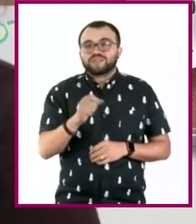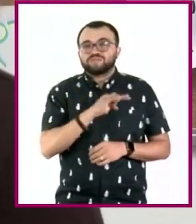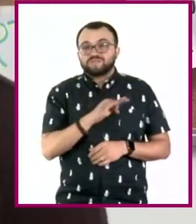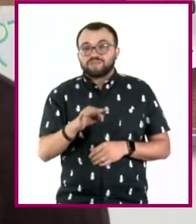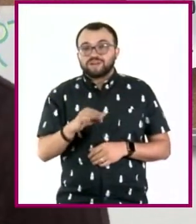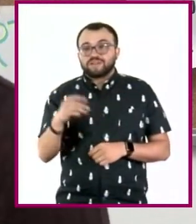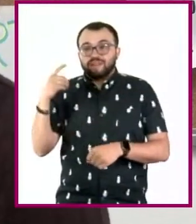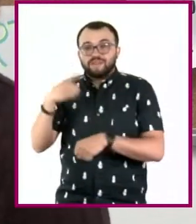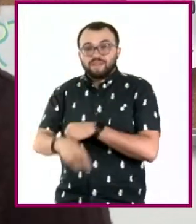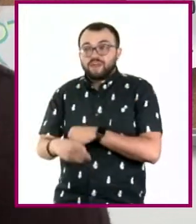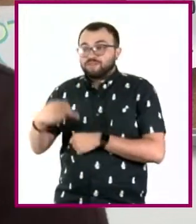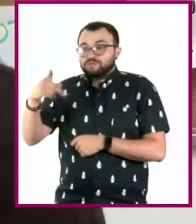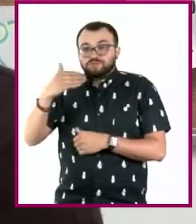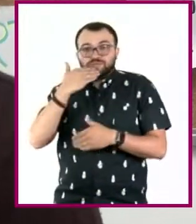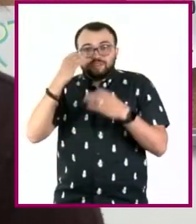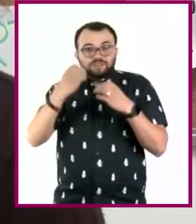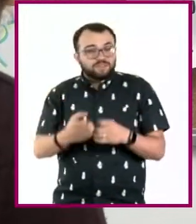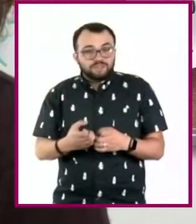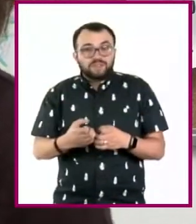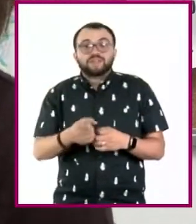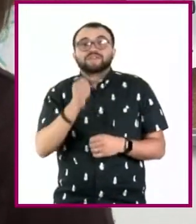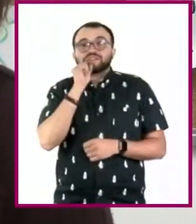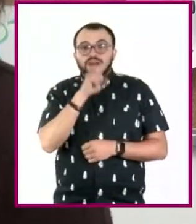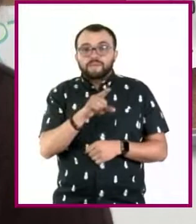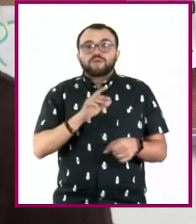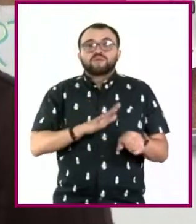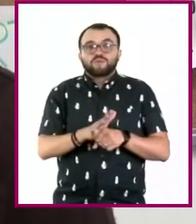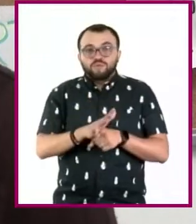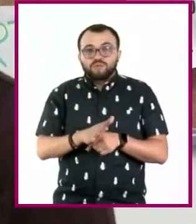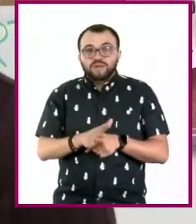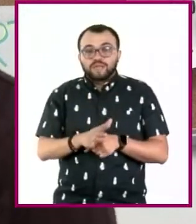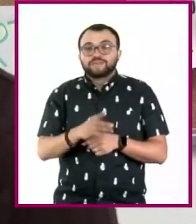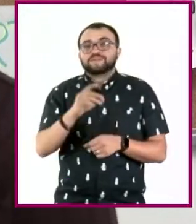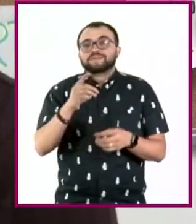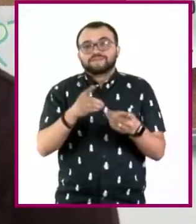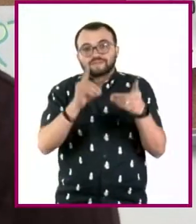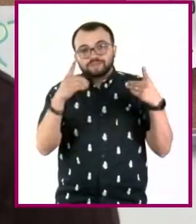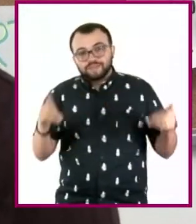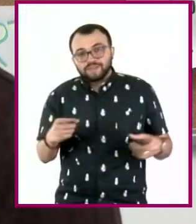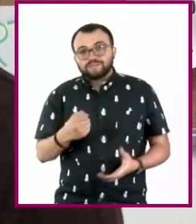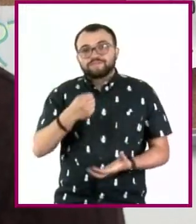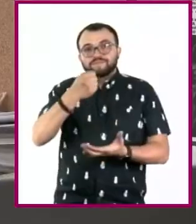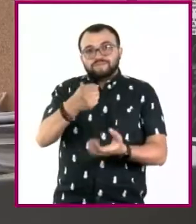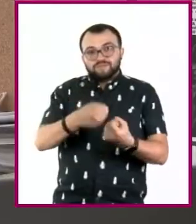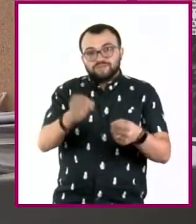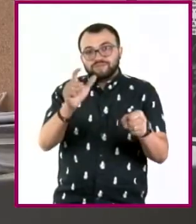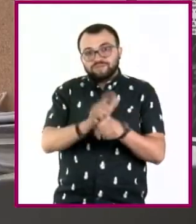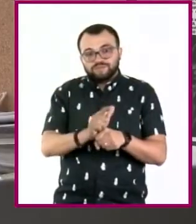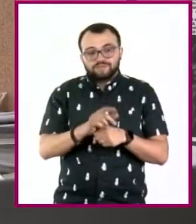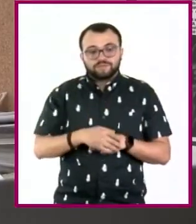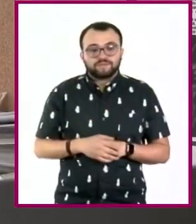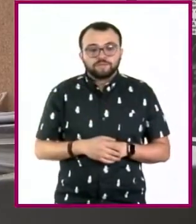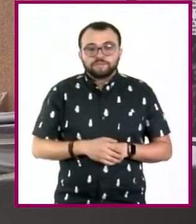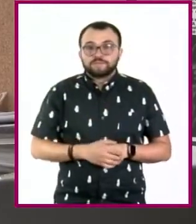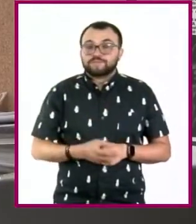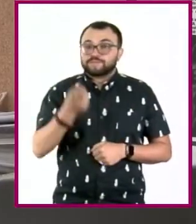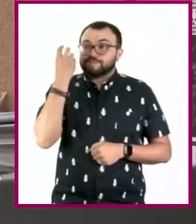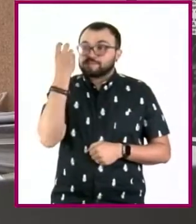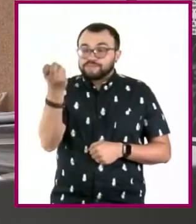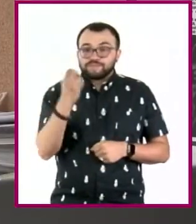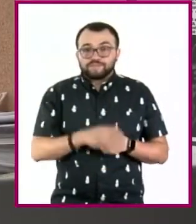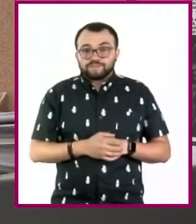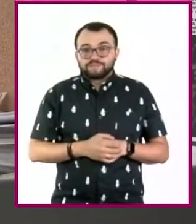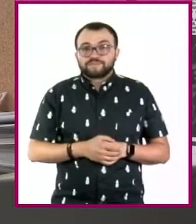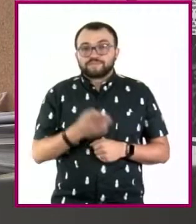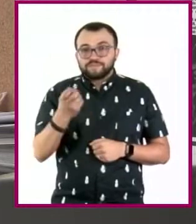solamente su propio bienestar, sino también elementos clave del desarrollo socioeconómico en general. Justo esa es una aspiración